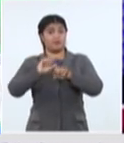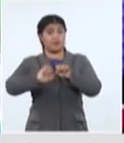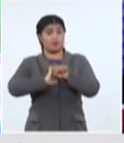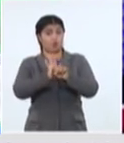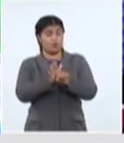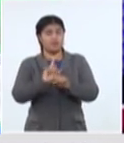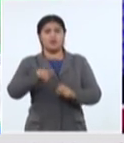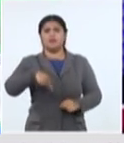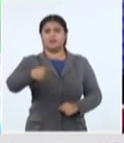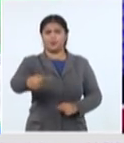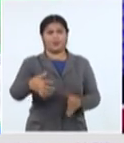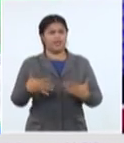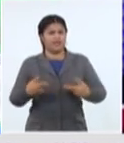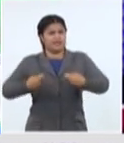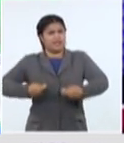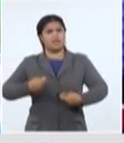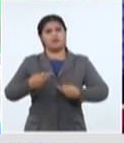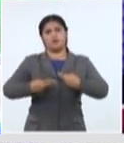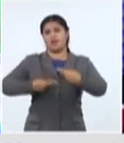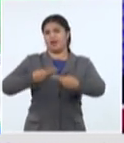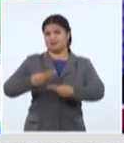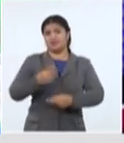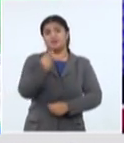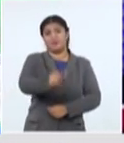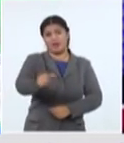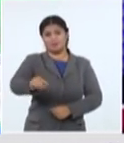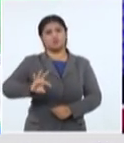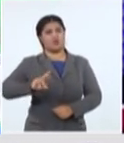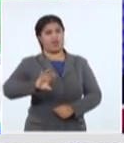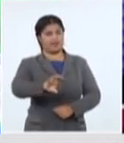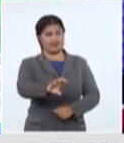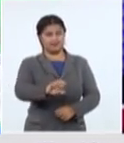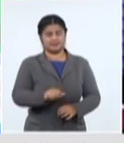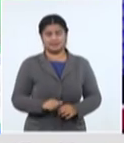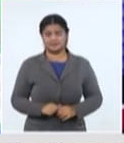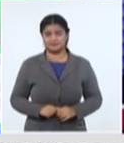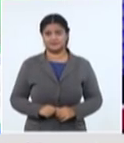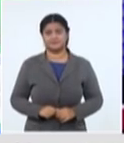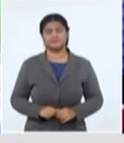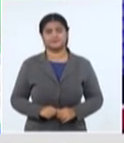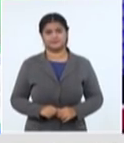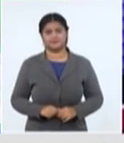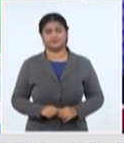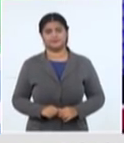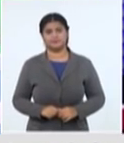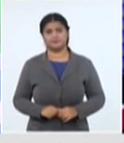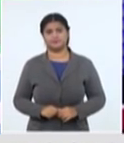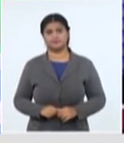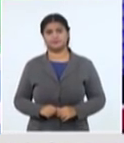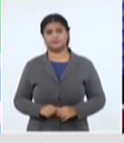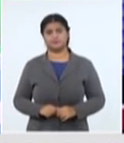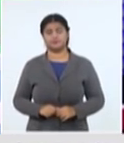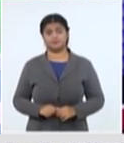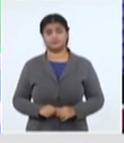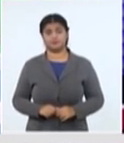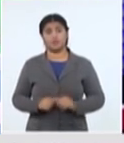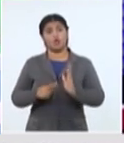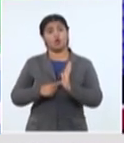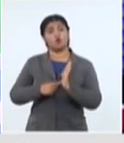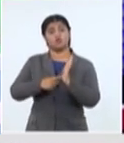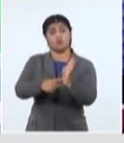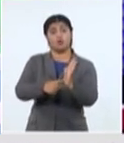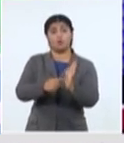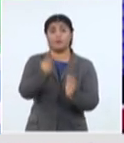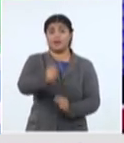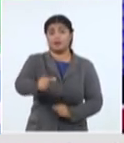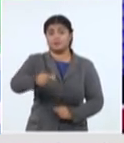y yo diría que hay recomendaciones para los que han padecido, pero también recuerden que la pandemia no ha terminado, y lo decía el